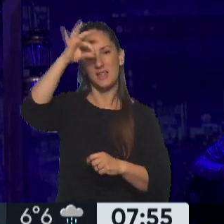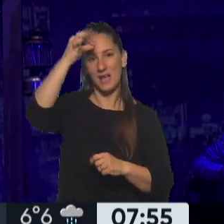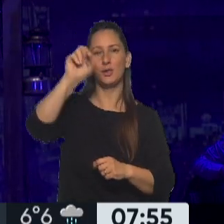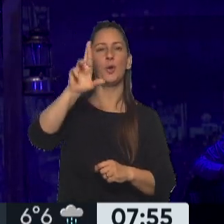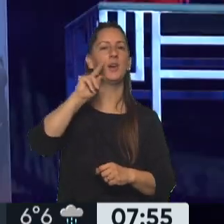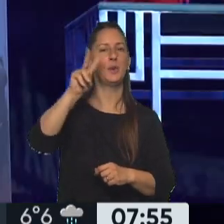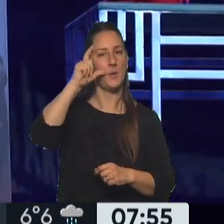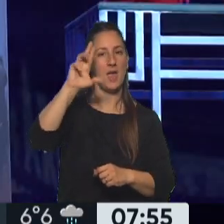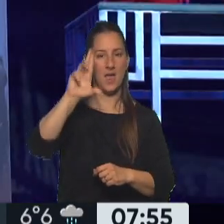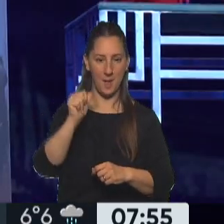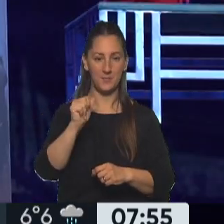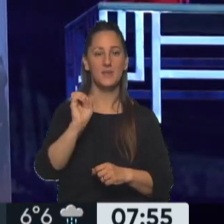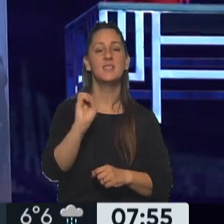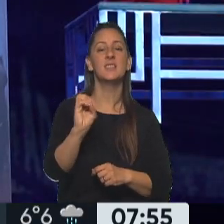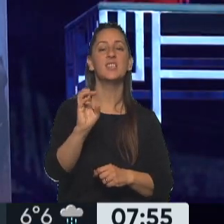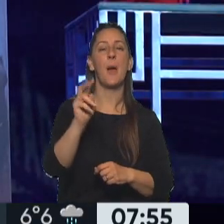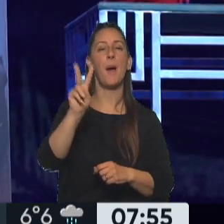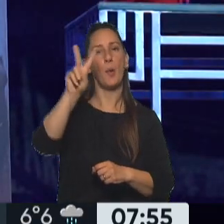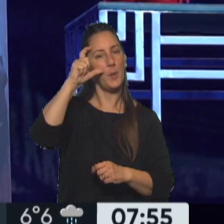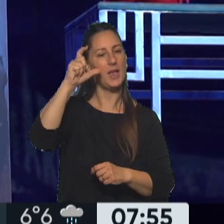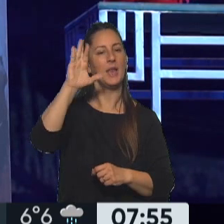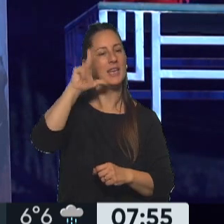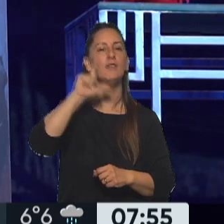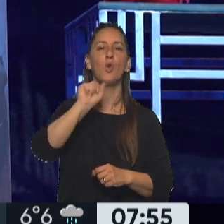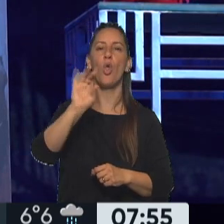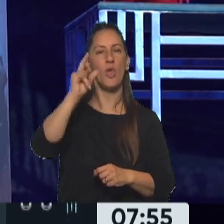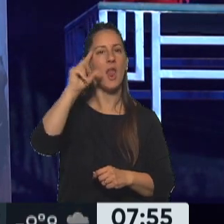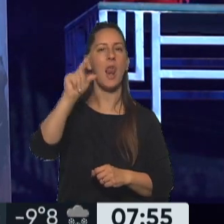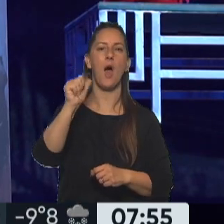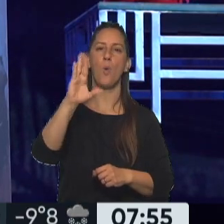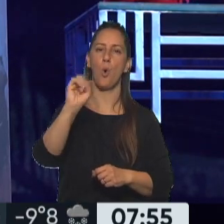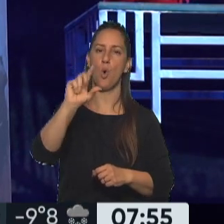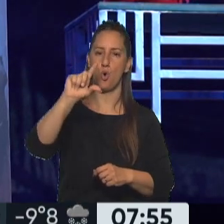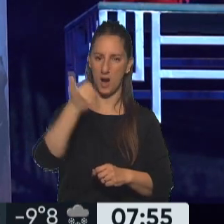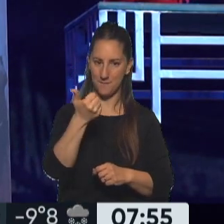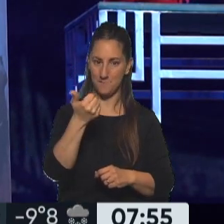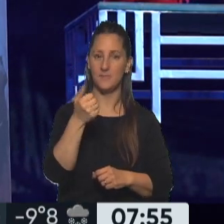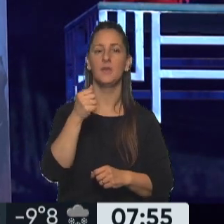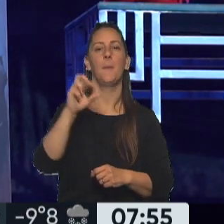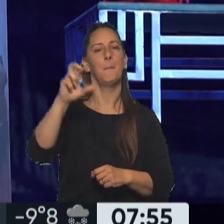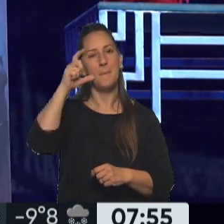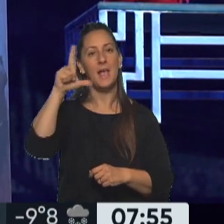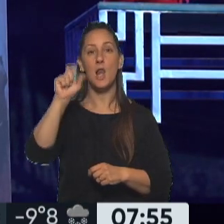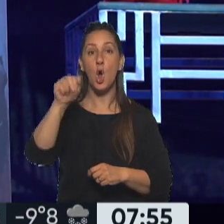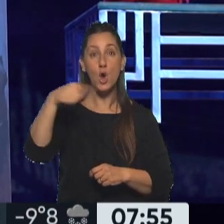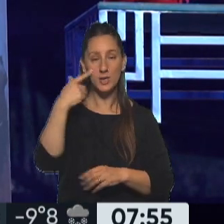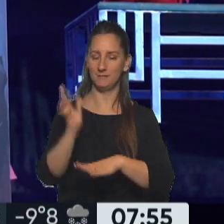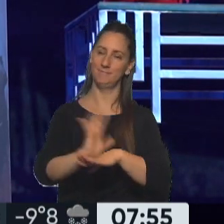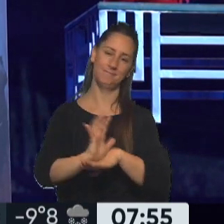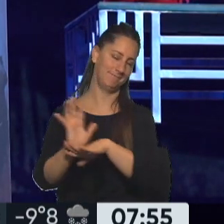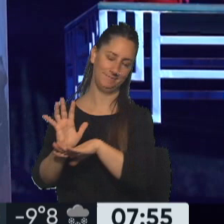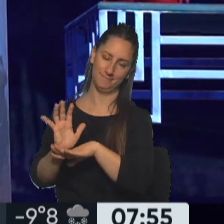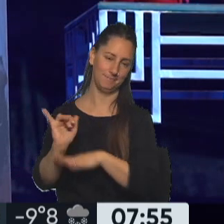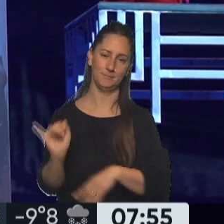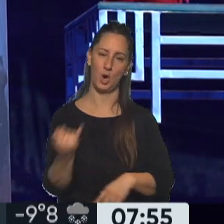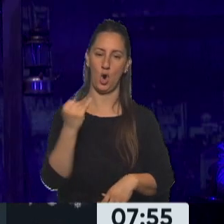Benito de La Boca, así se llama el musical que cuenta su vida cronológicamente con el gran Roberto Peloni, protagonista de una de las mejores obras de